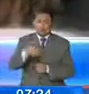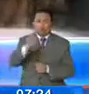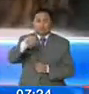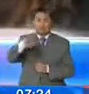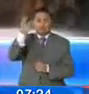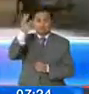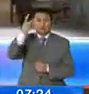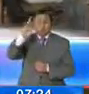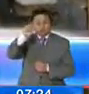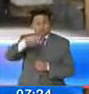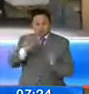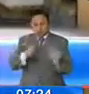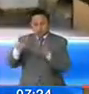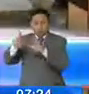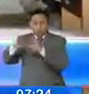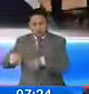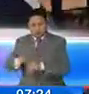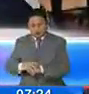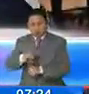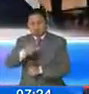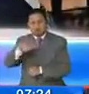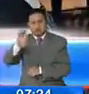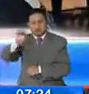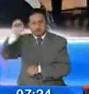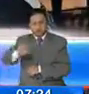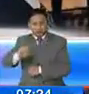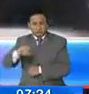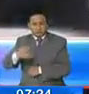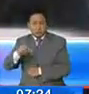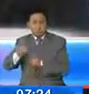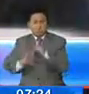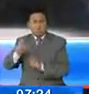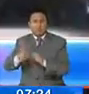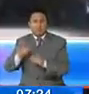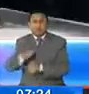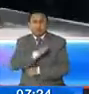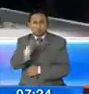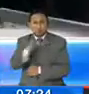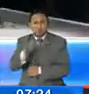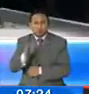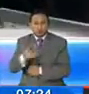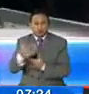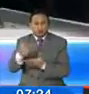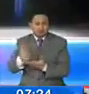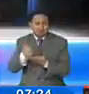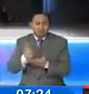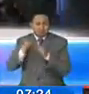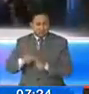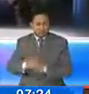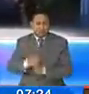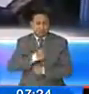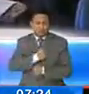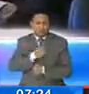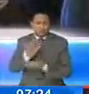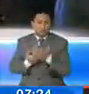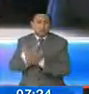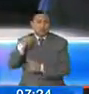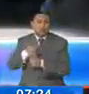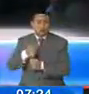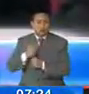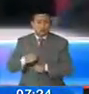hubo un incremento aproximado del 35% en el número de personas que acudieron en busca de ayuda para generar un emprendimiento